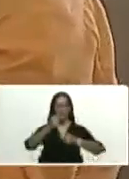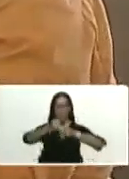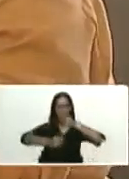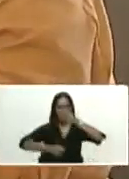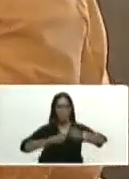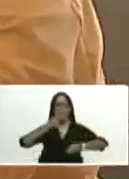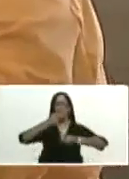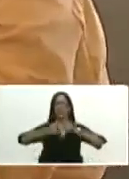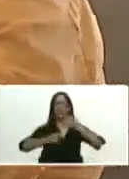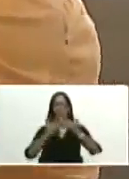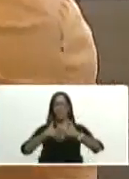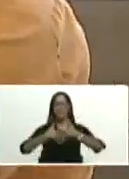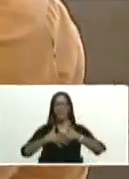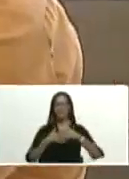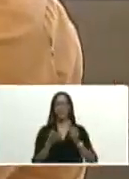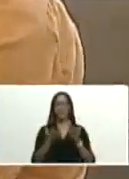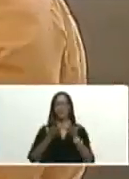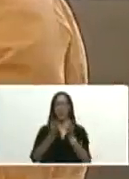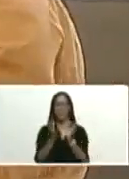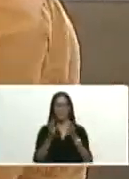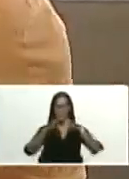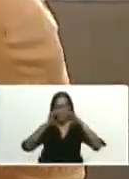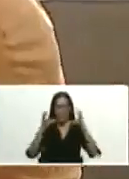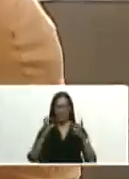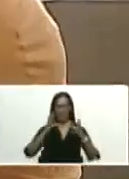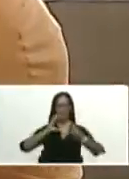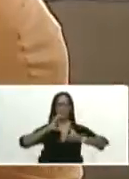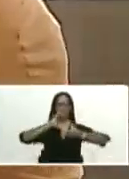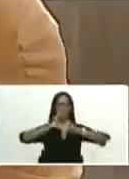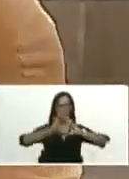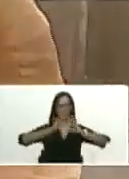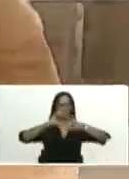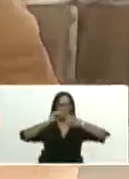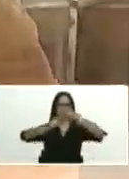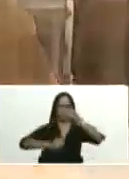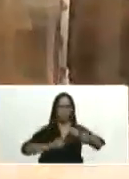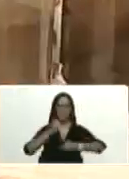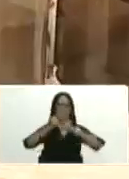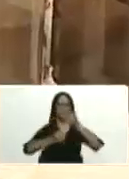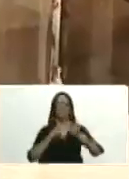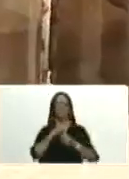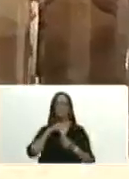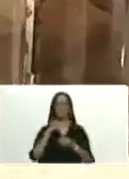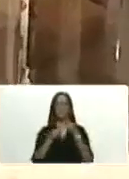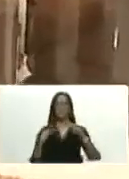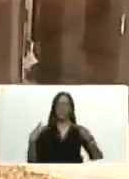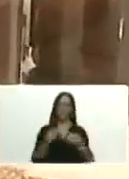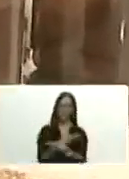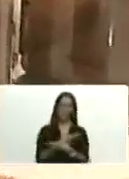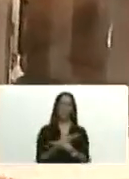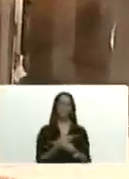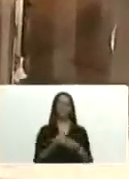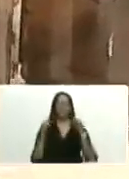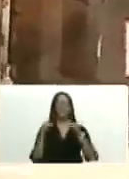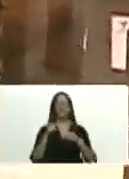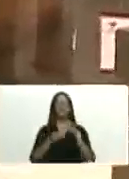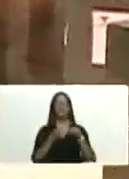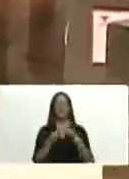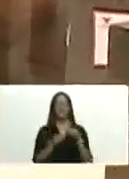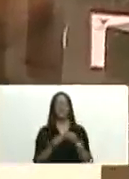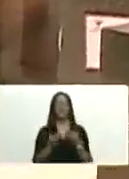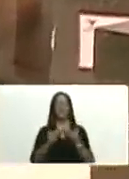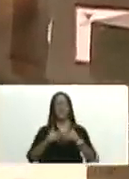la empresa benalón a través de una máquina que traía y nosotros realizamos el corte esto se hace en la empresa briquetera del